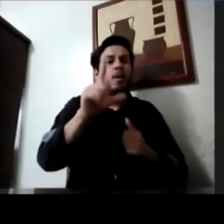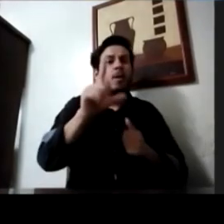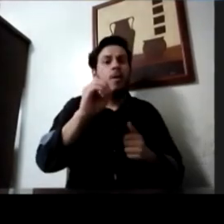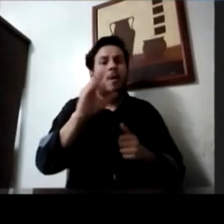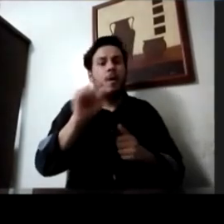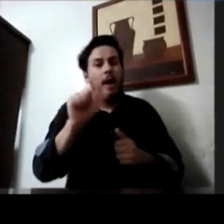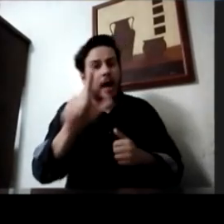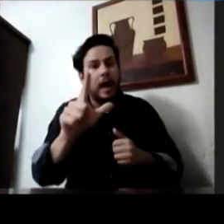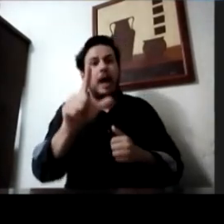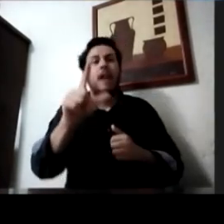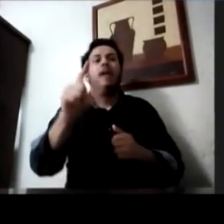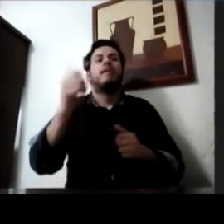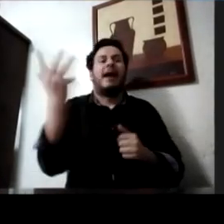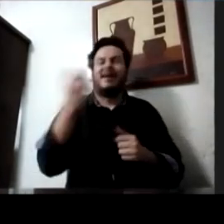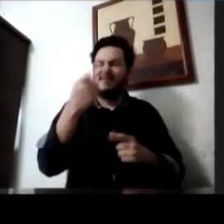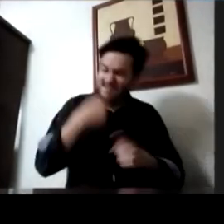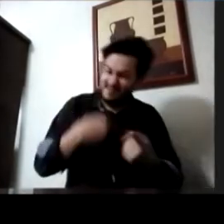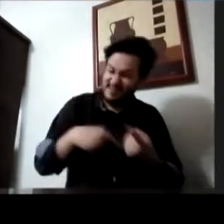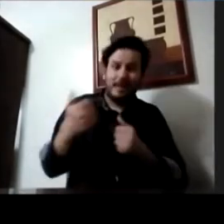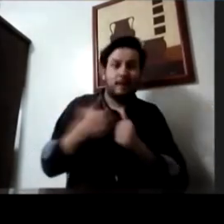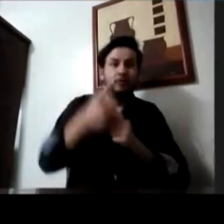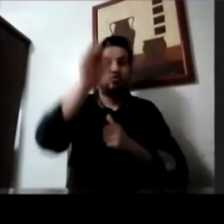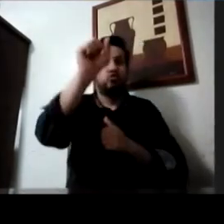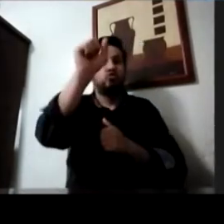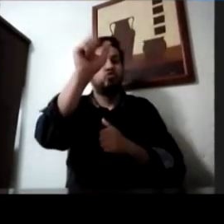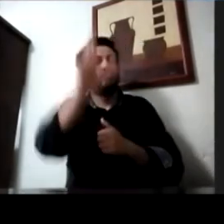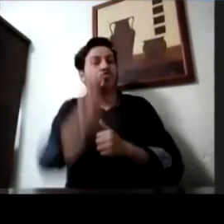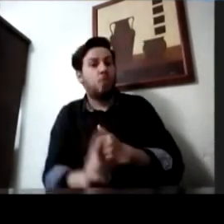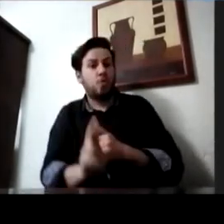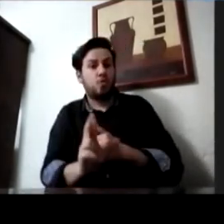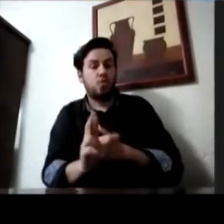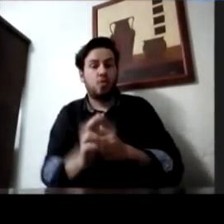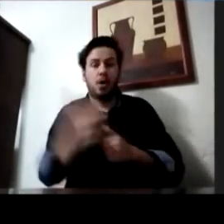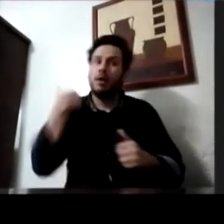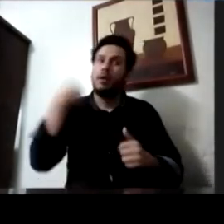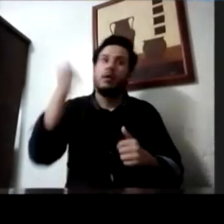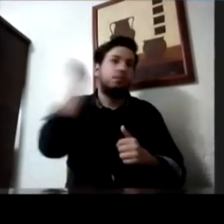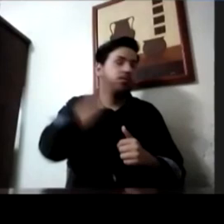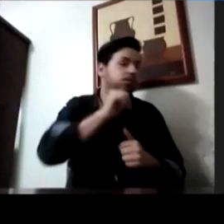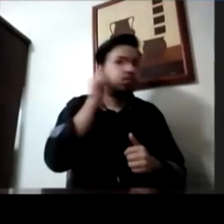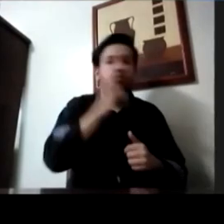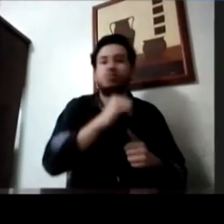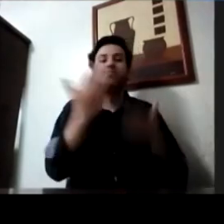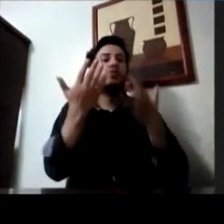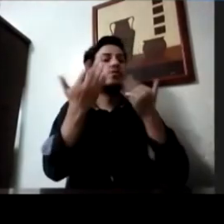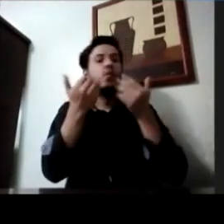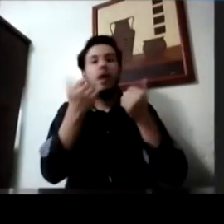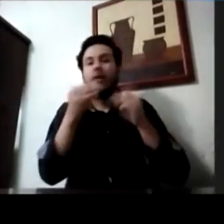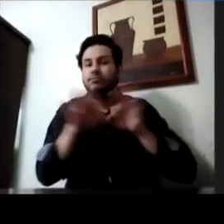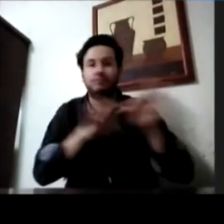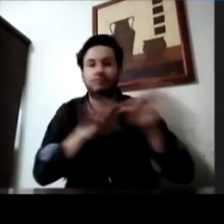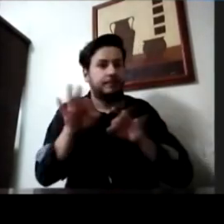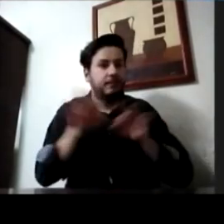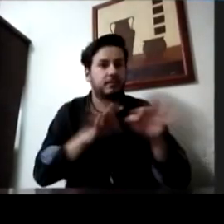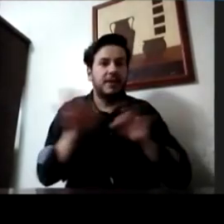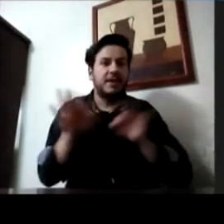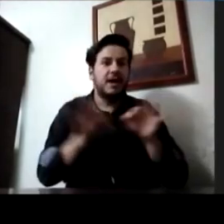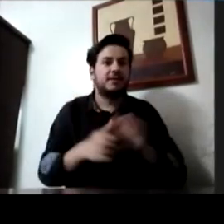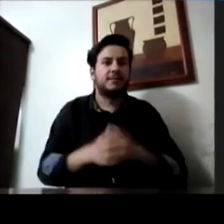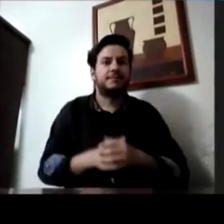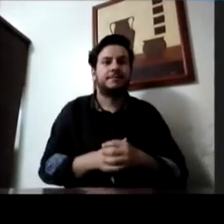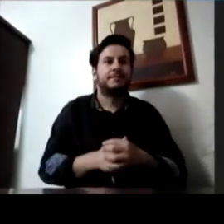donde hemos visto que en el sur hay dificultades de integración porque no hay empleo formal, los servicios públicos